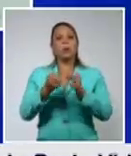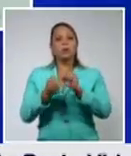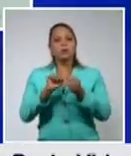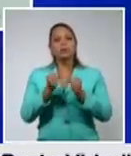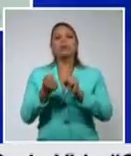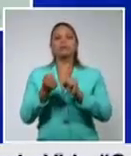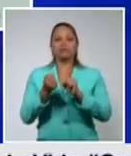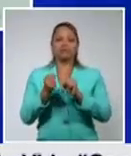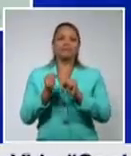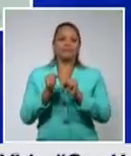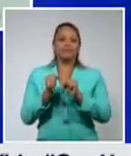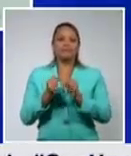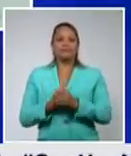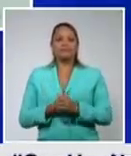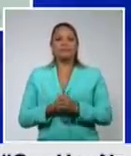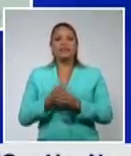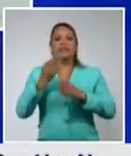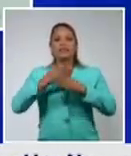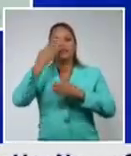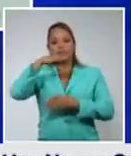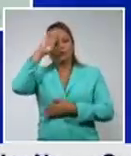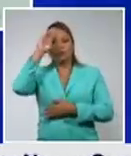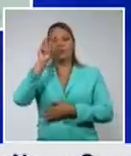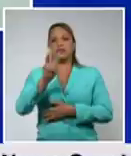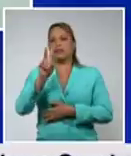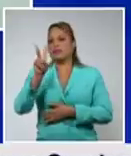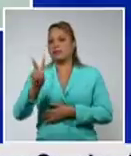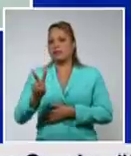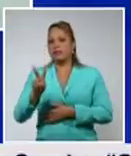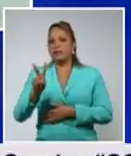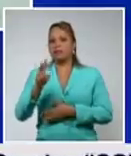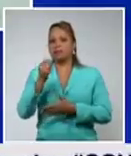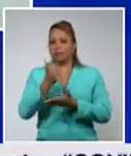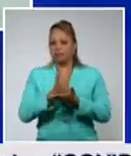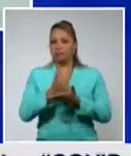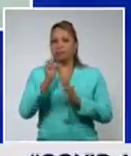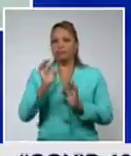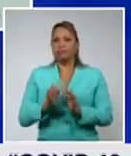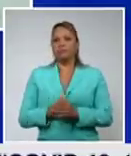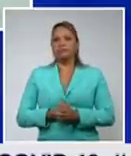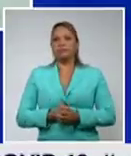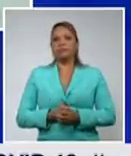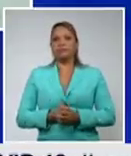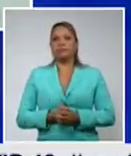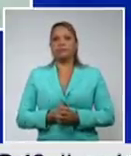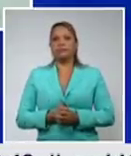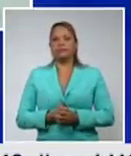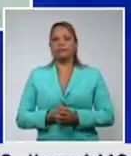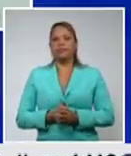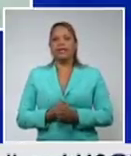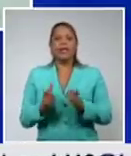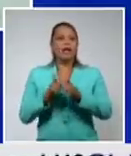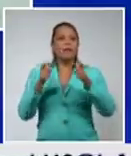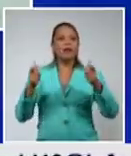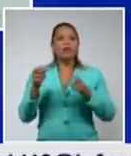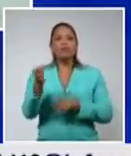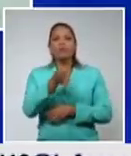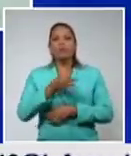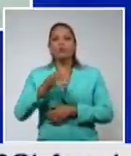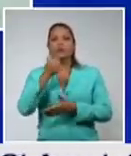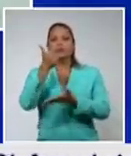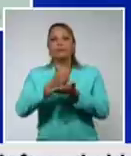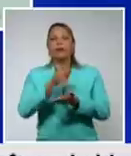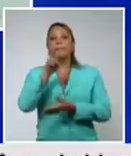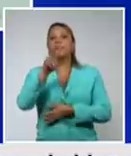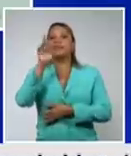transmisión. Santiago con 32 casos autóctonos ayer, la mayor transmisión el municipio cabecera,